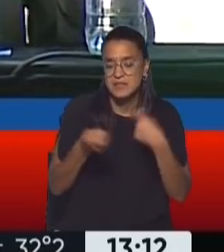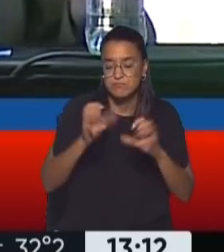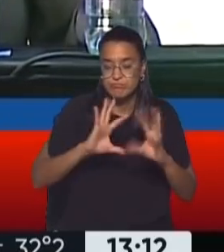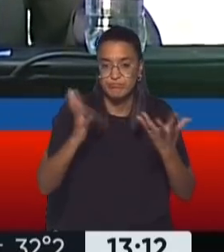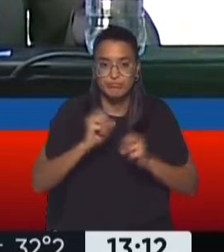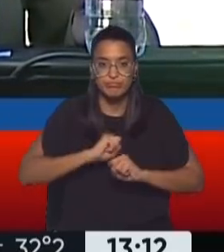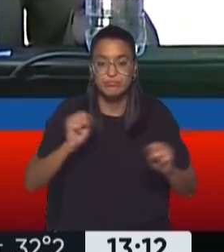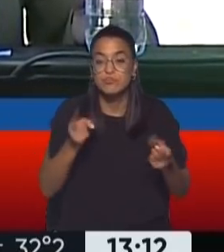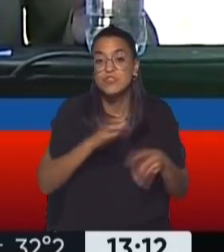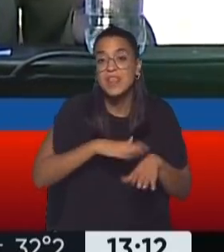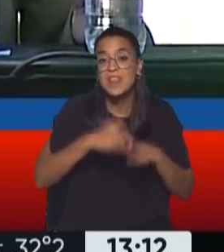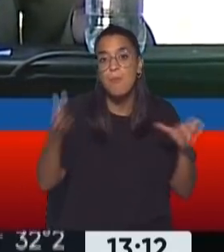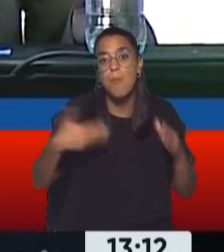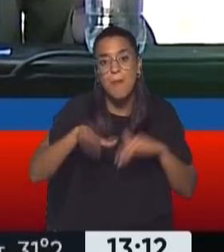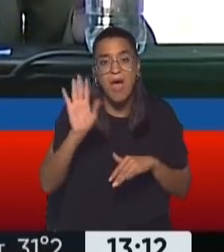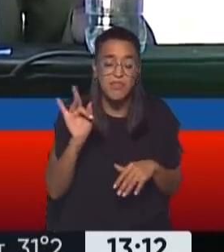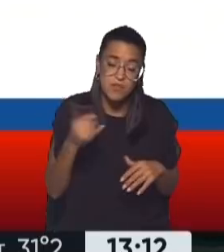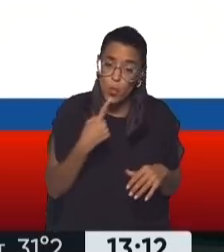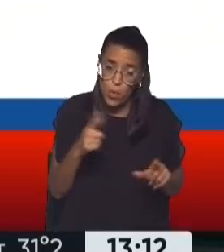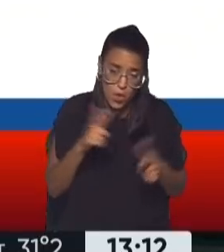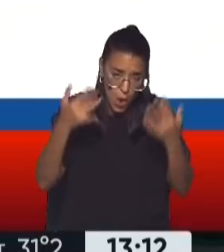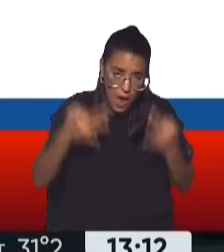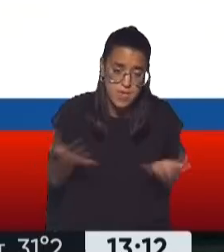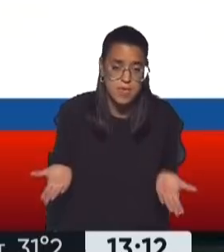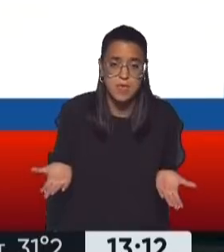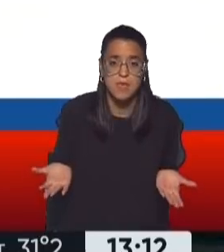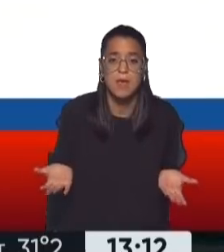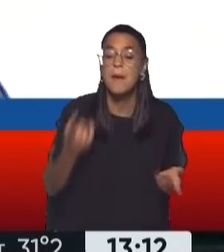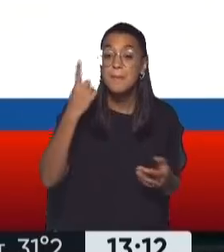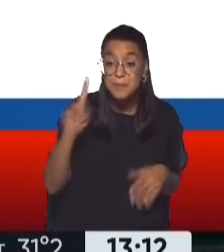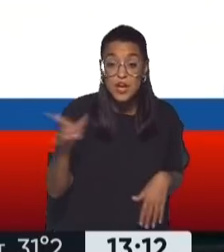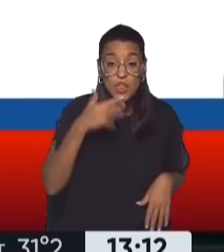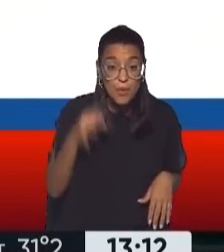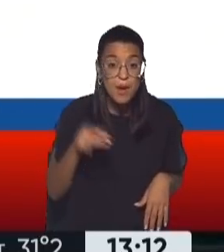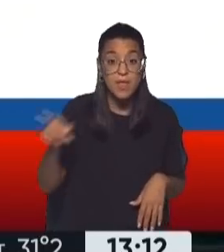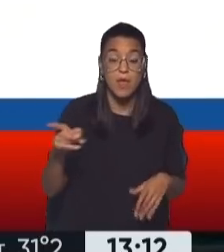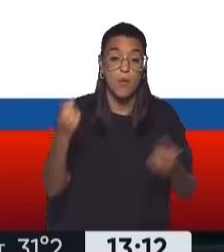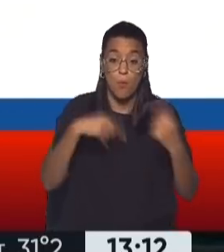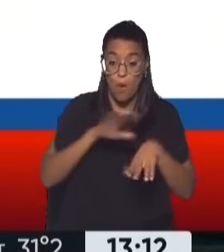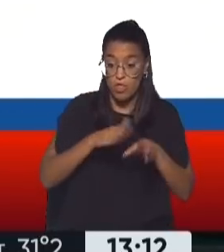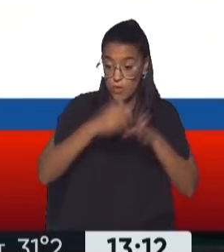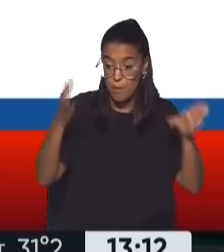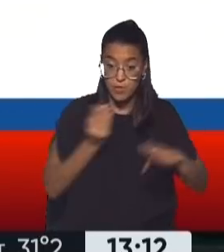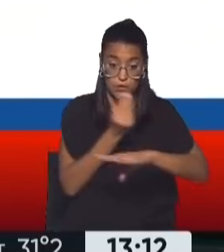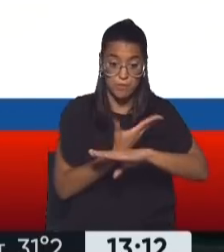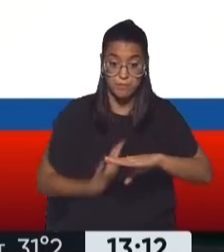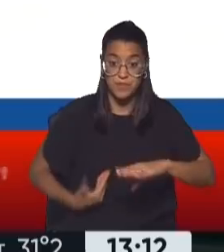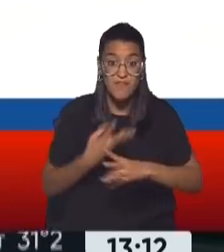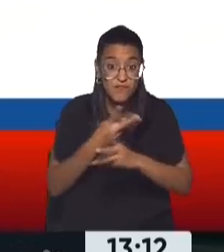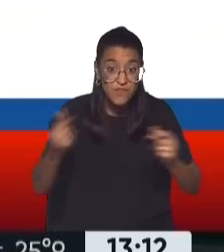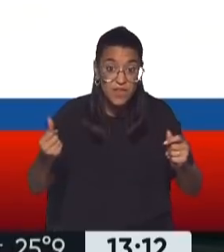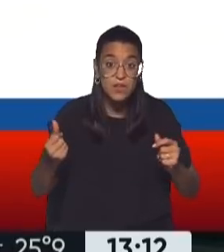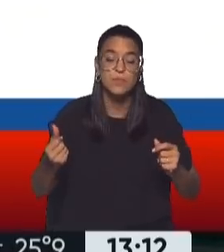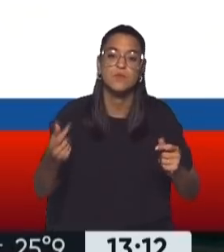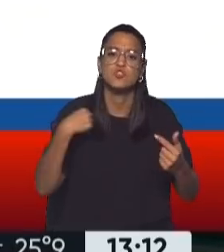lo tanto le tocó un tiempo más difícil, sin ninguna duda. Pero la verdad es que ella terminó su mandato, y si